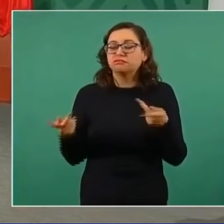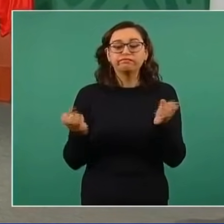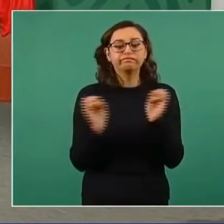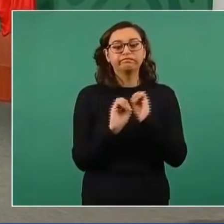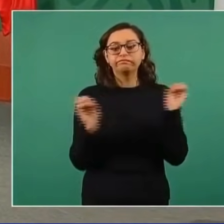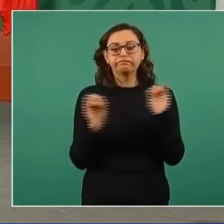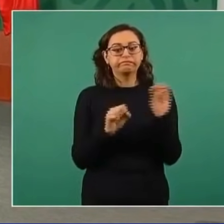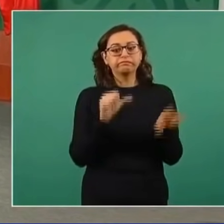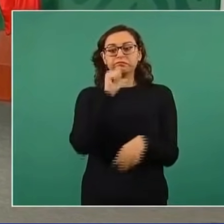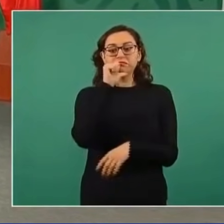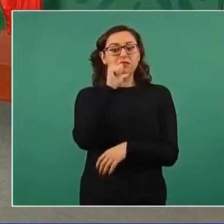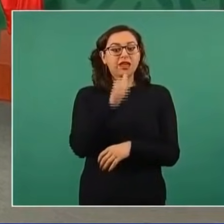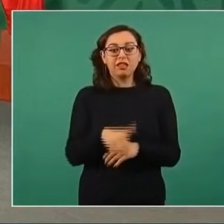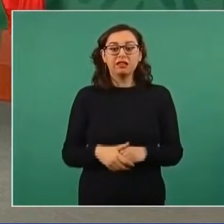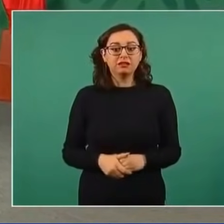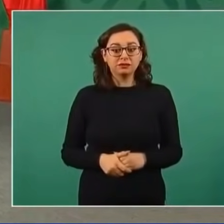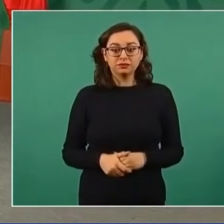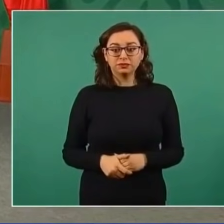porque no podían